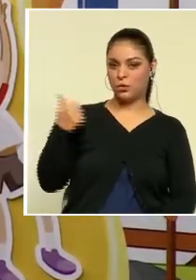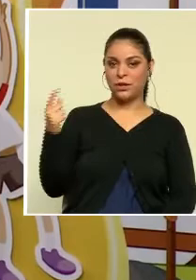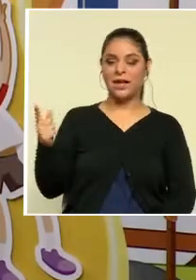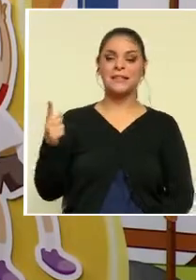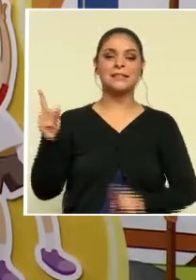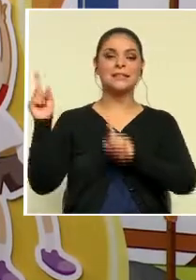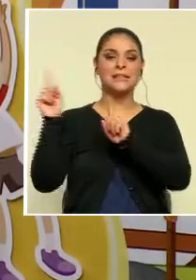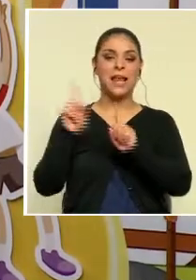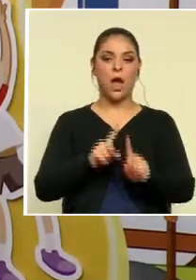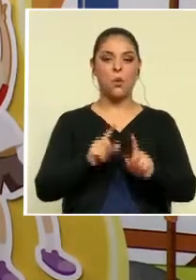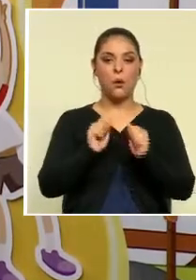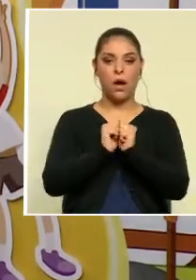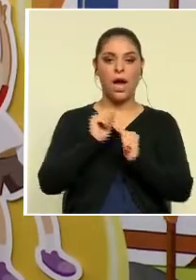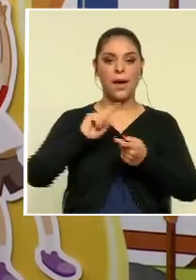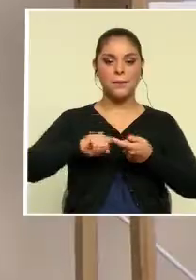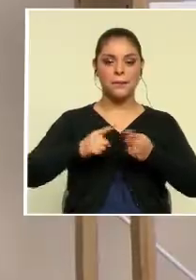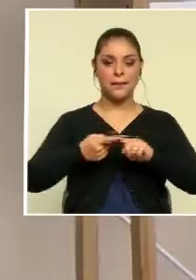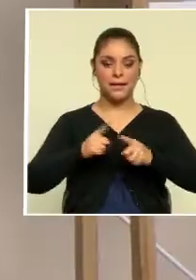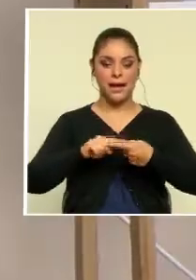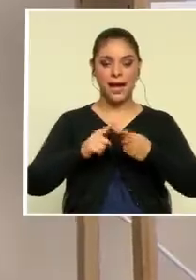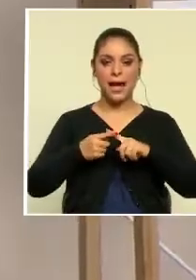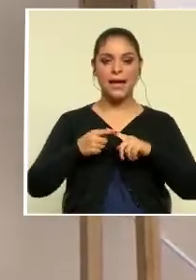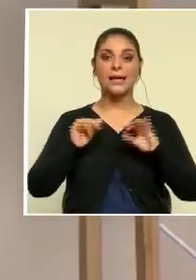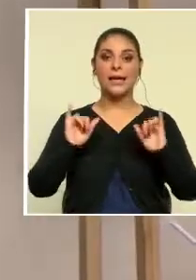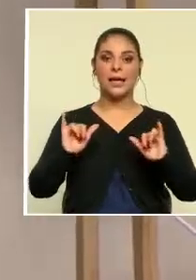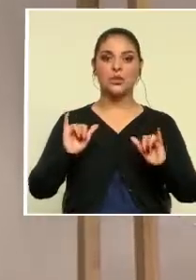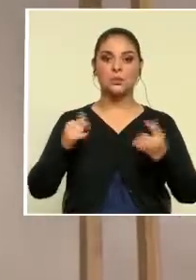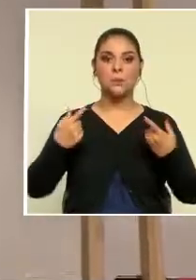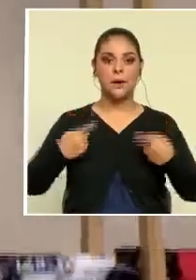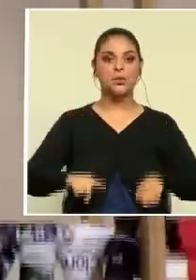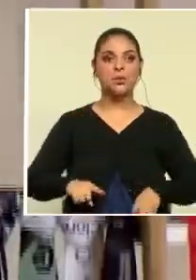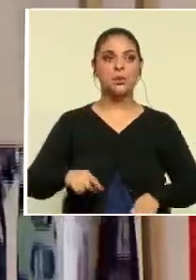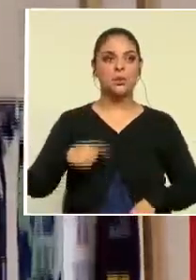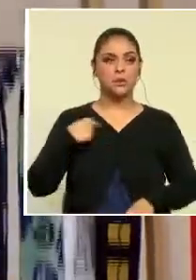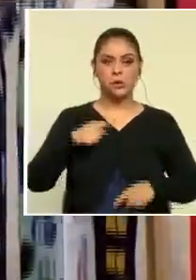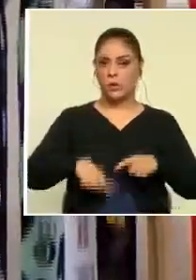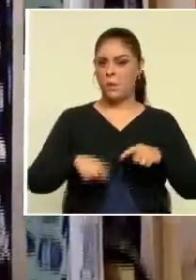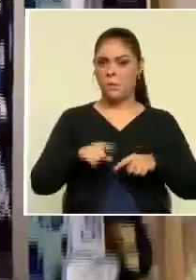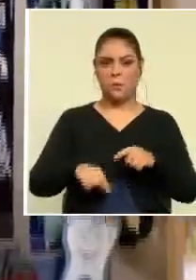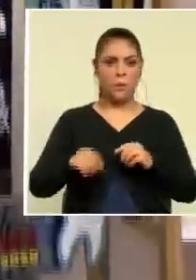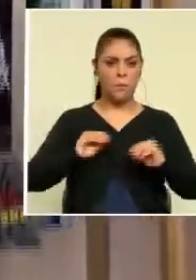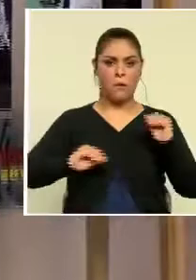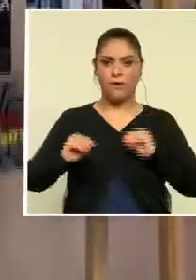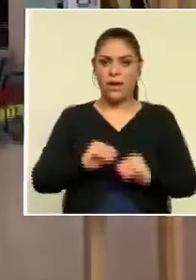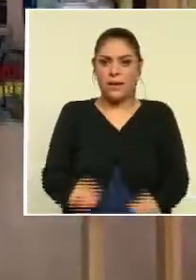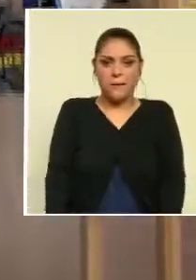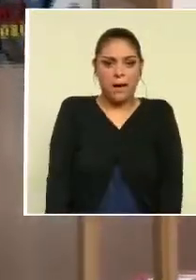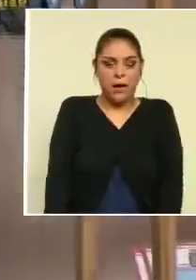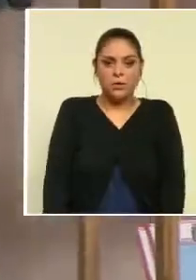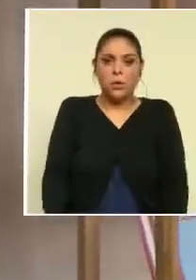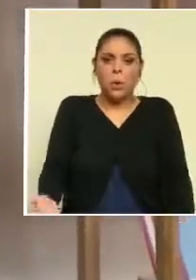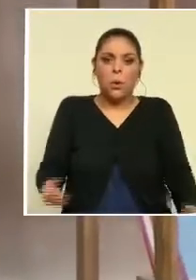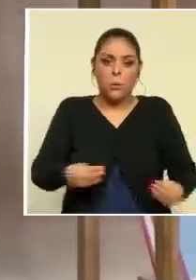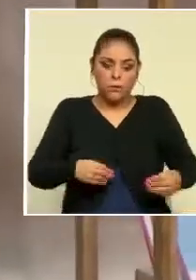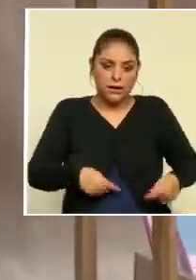una mala bien para eso fue lo que pasó y es que si no podemos mover las manos de los brazos cuesta mucho